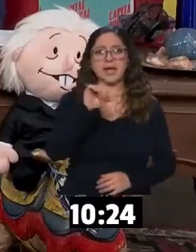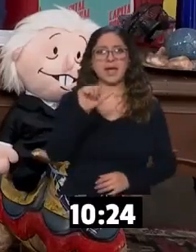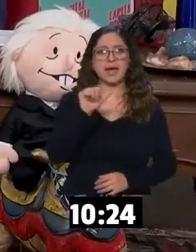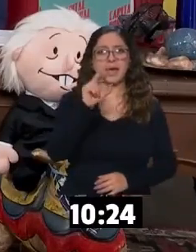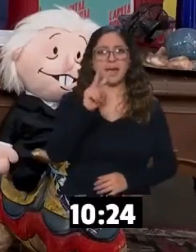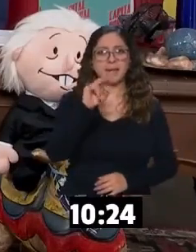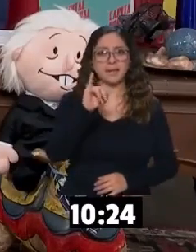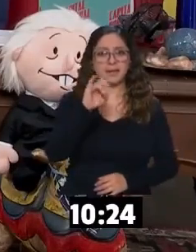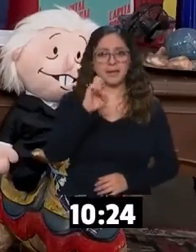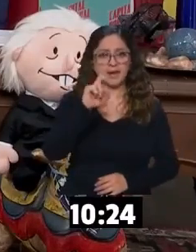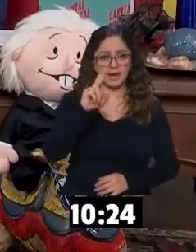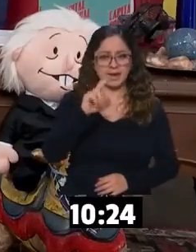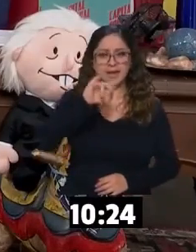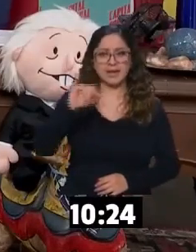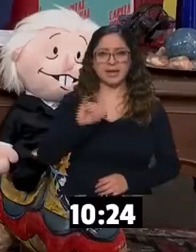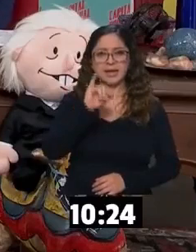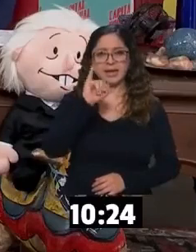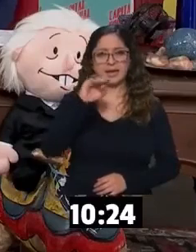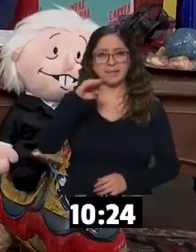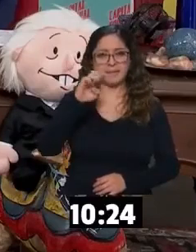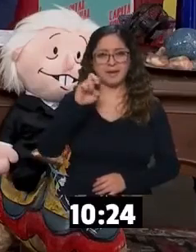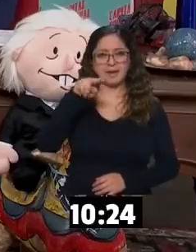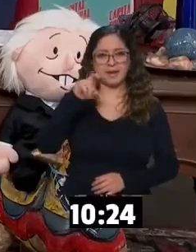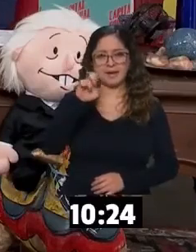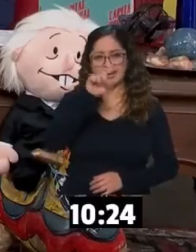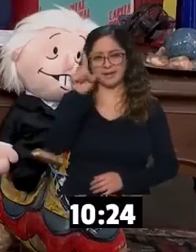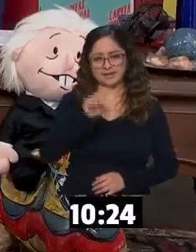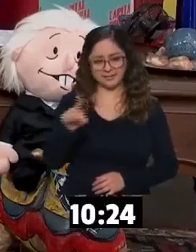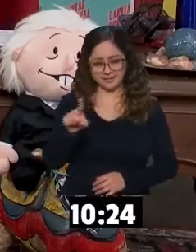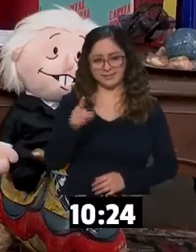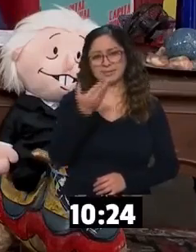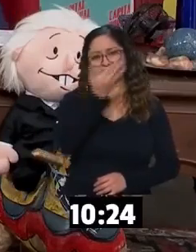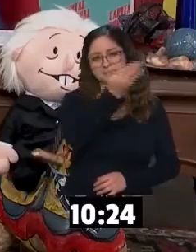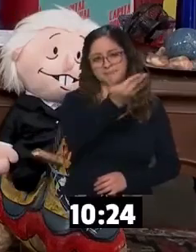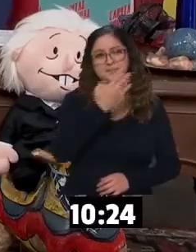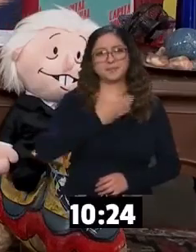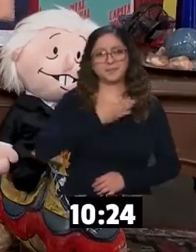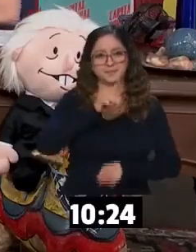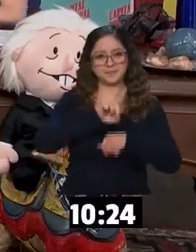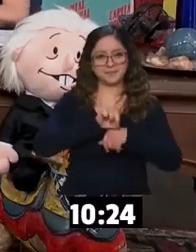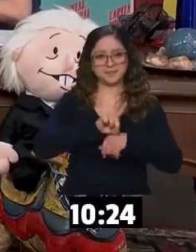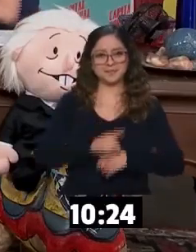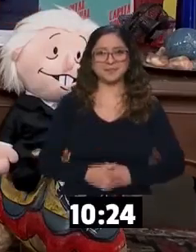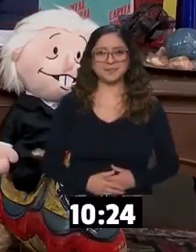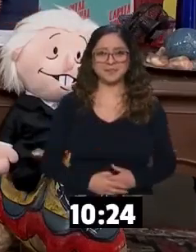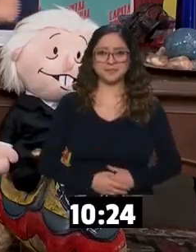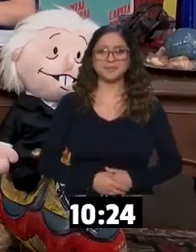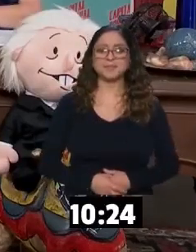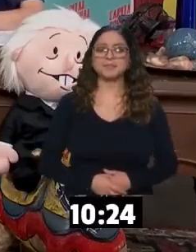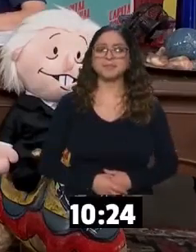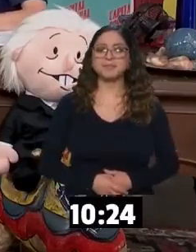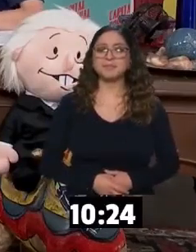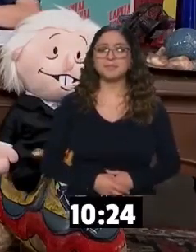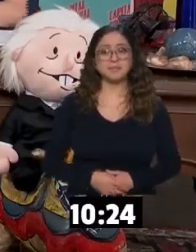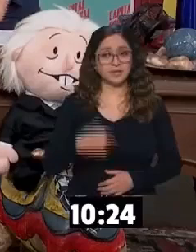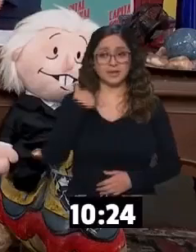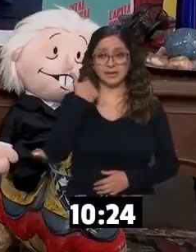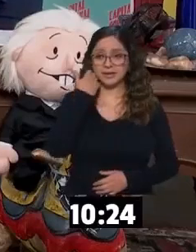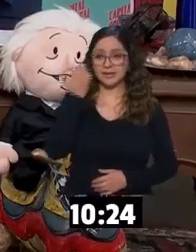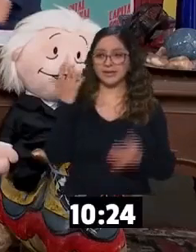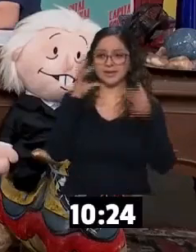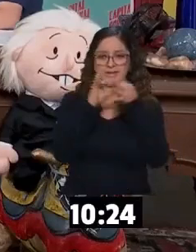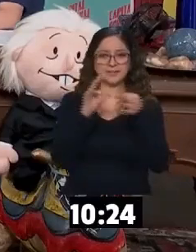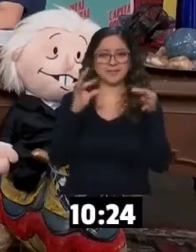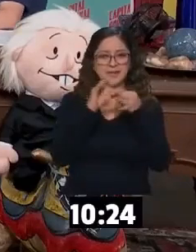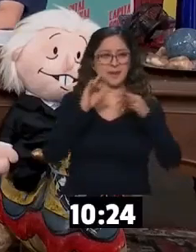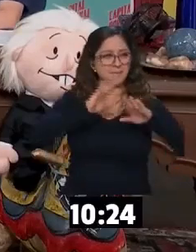Espriu. Don Javier, muy buenos días. Buenos días. Déjeme refrescársela al público. No, bueno,